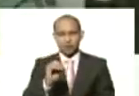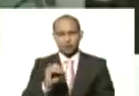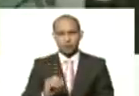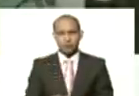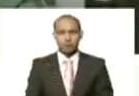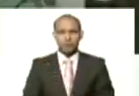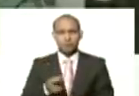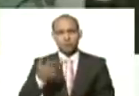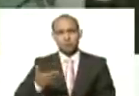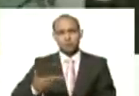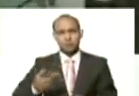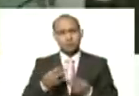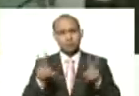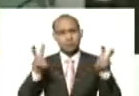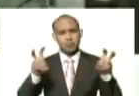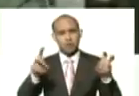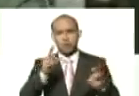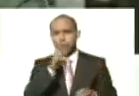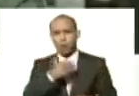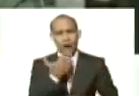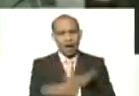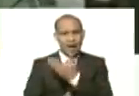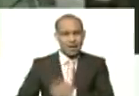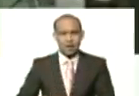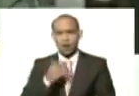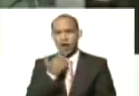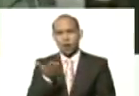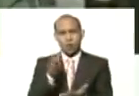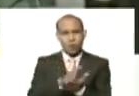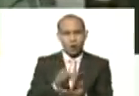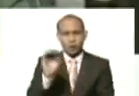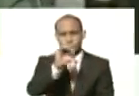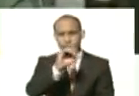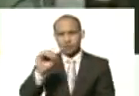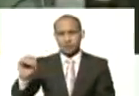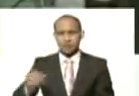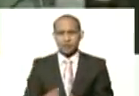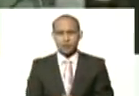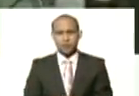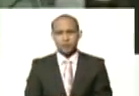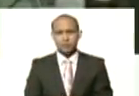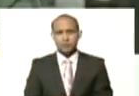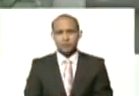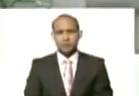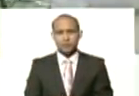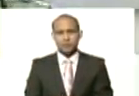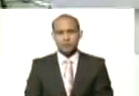resaltar eso, no hubo heridos, no hubo fallecidos, que